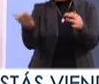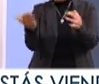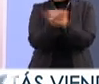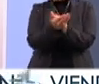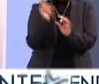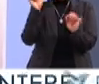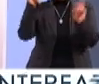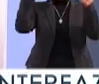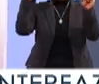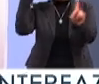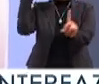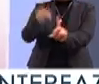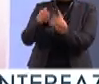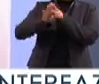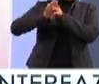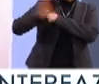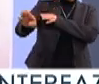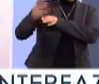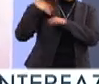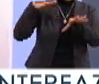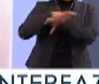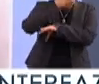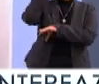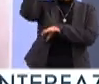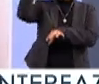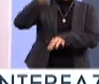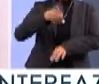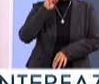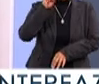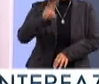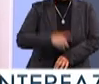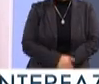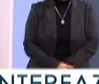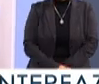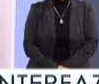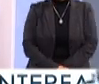se tratará del tema de migración y cambio climático. Veamos.